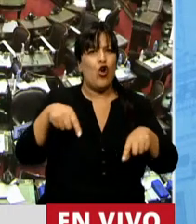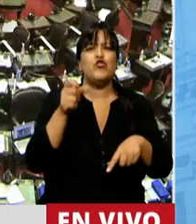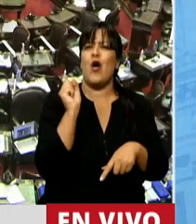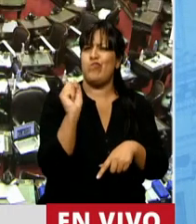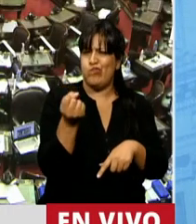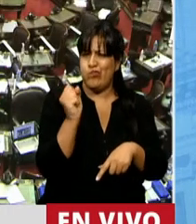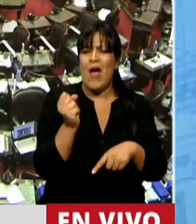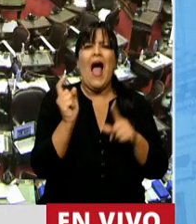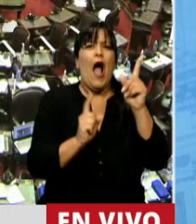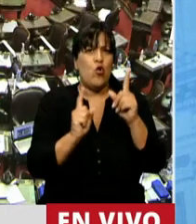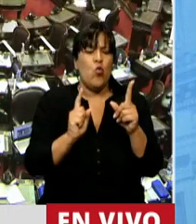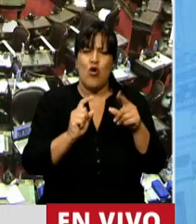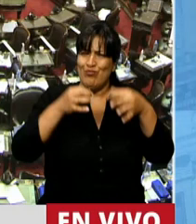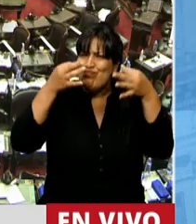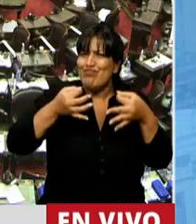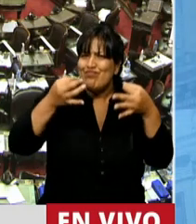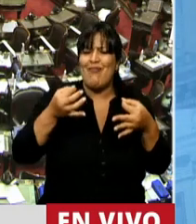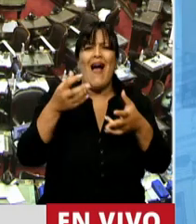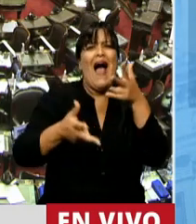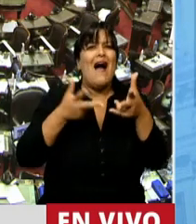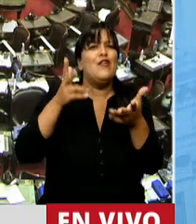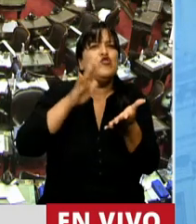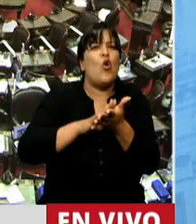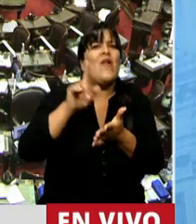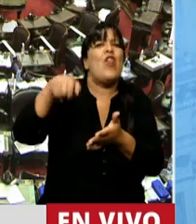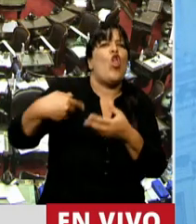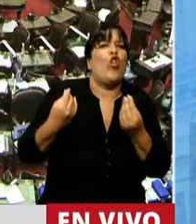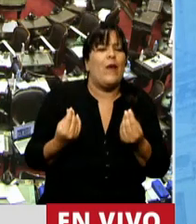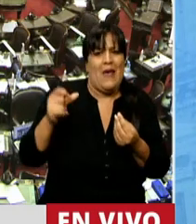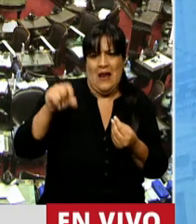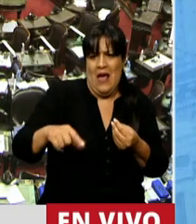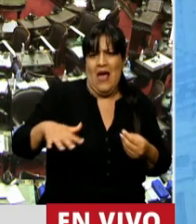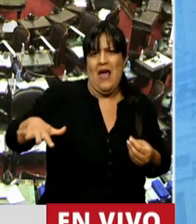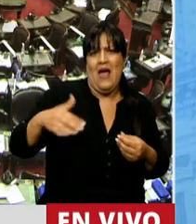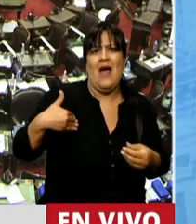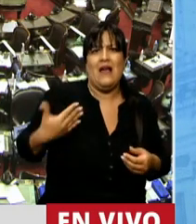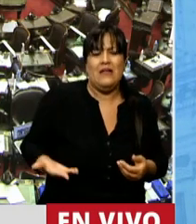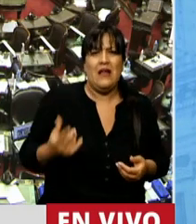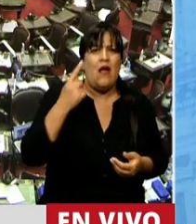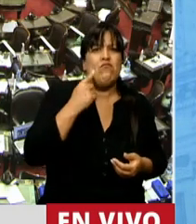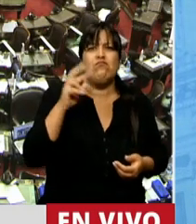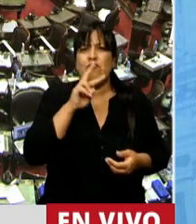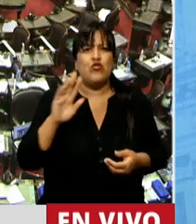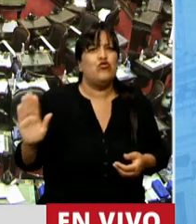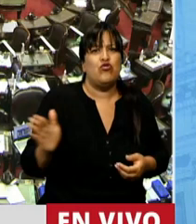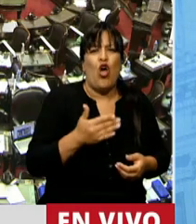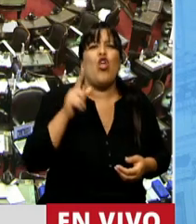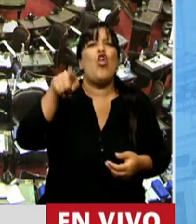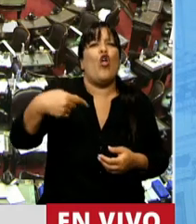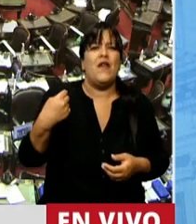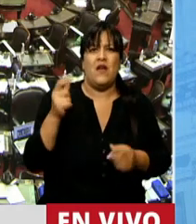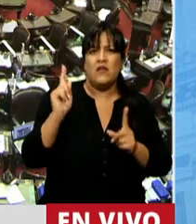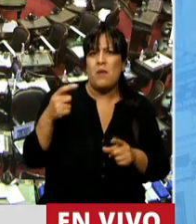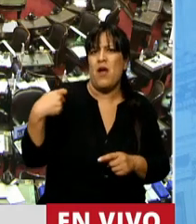datos objetivos que hablan del lugar de donde venimos los argentinos y las argentinas en general, y los jubilados